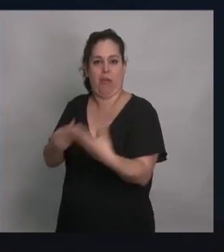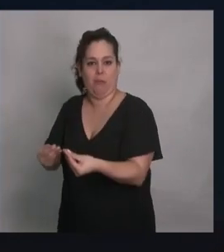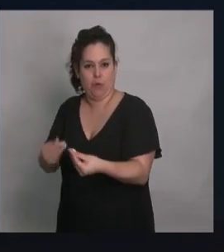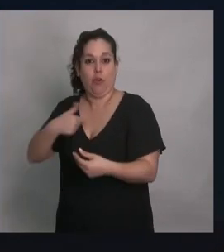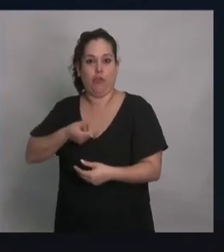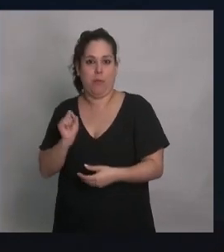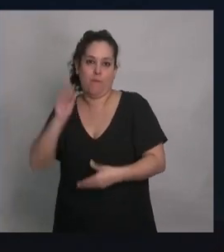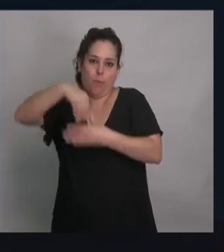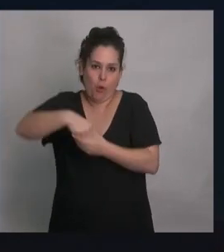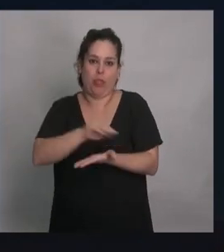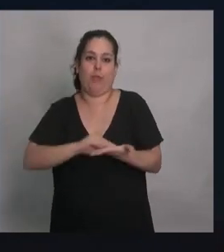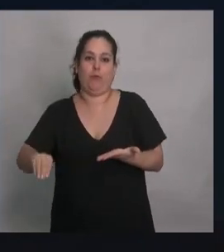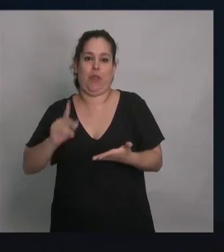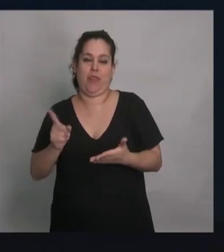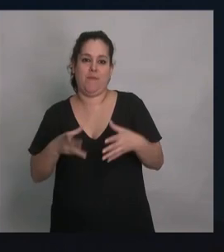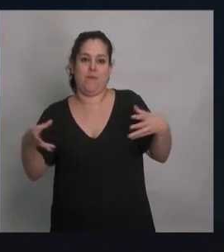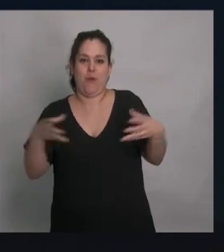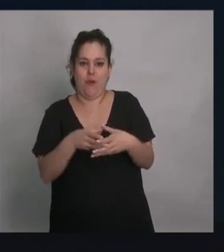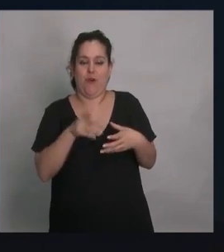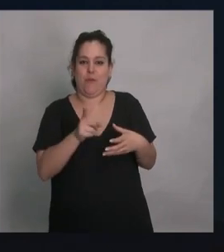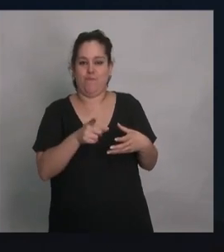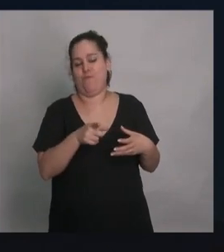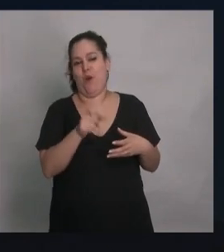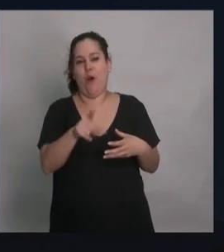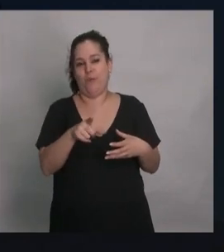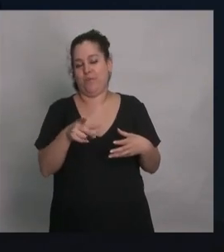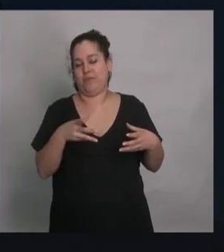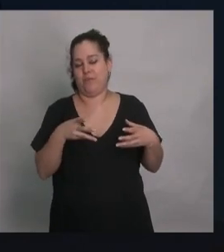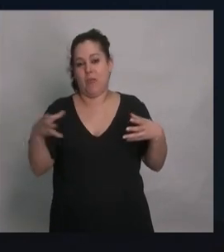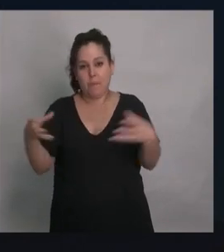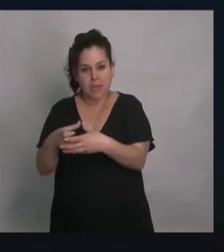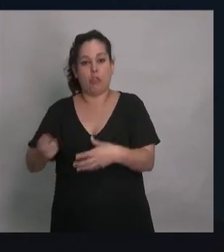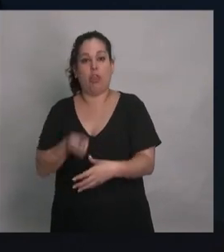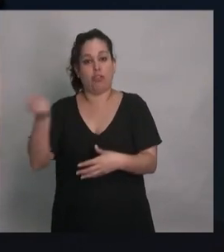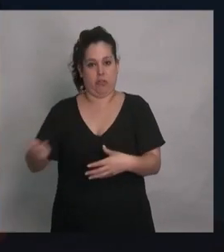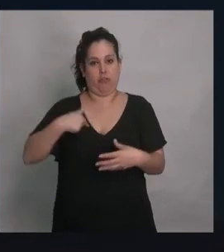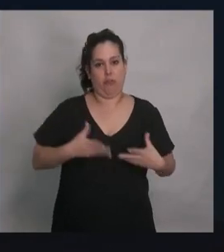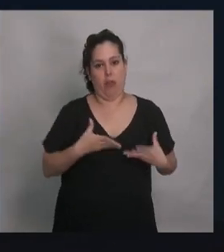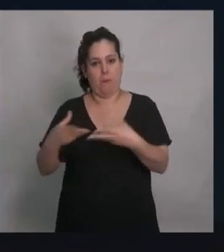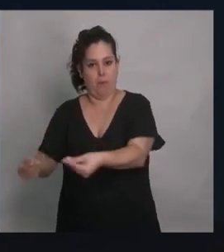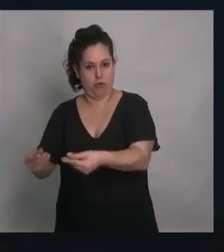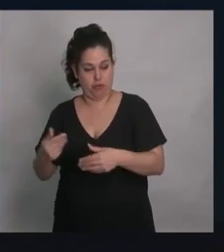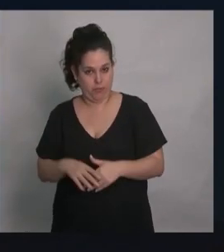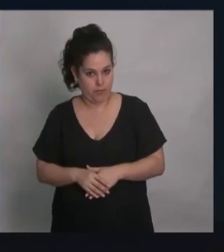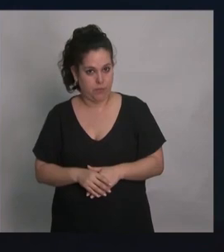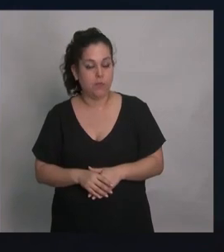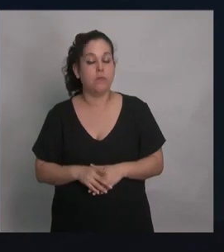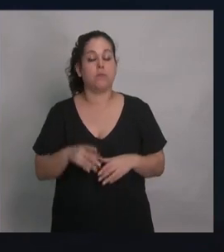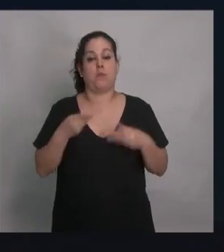apoyo al gobierno del Partido Socialista. Lo que hizo ese gobierno fue empezar a